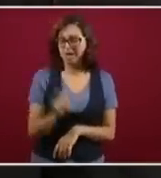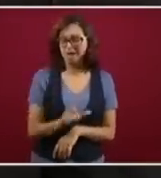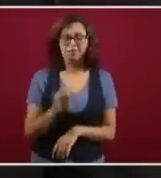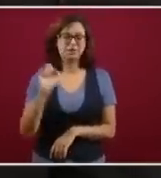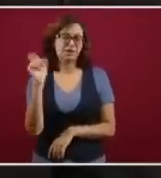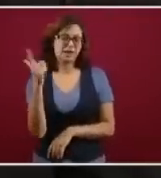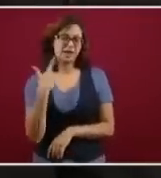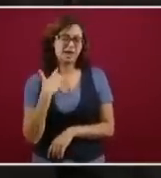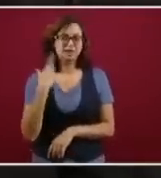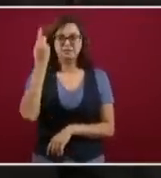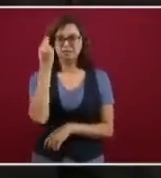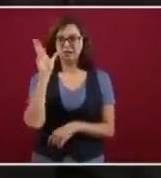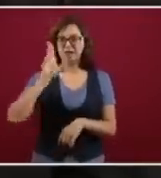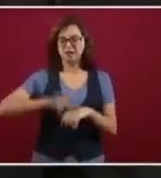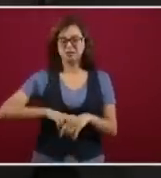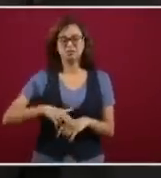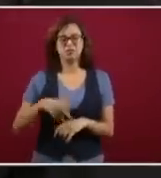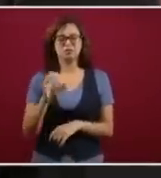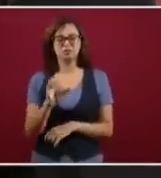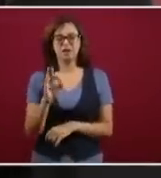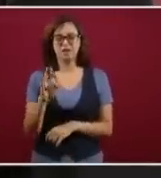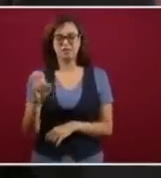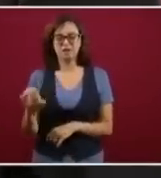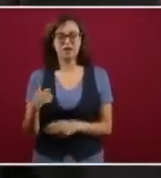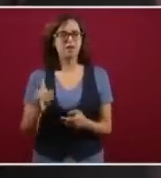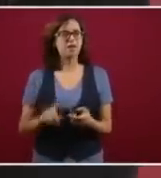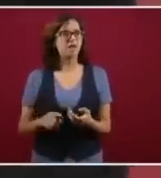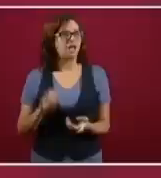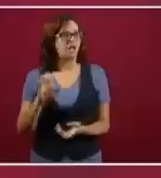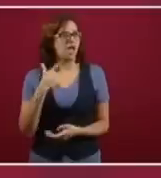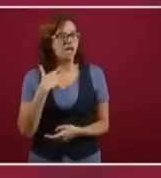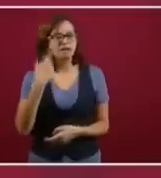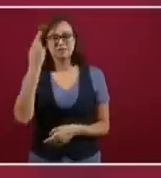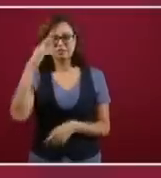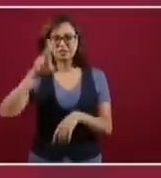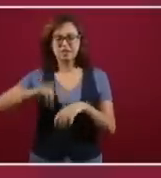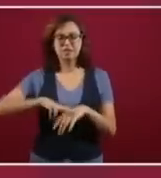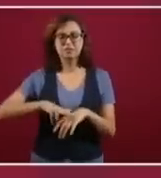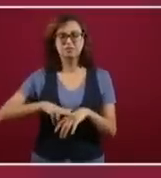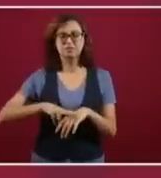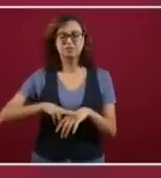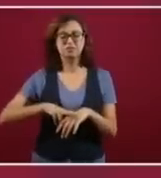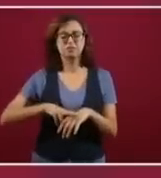exdirectores de la Comisión Federal de Electricidad, exdirectores del sector